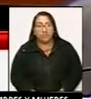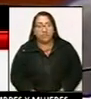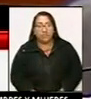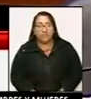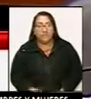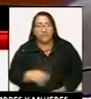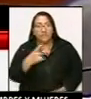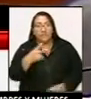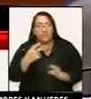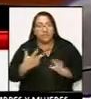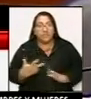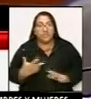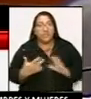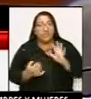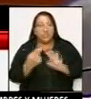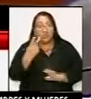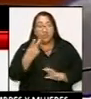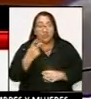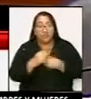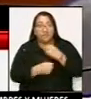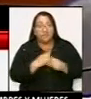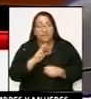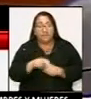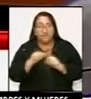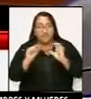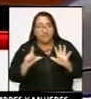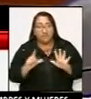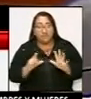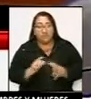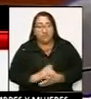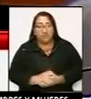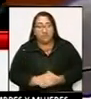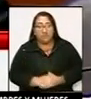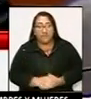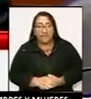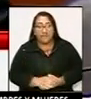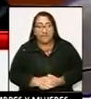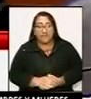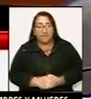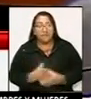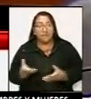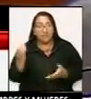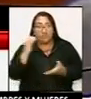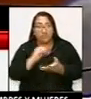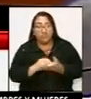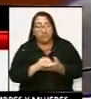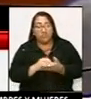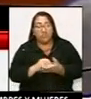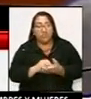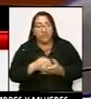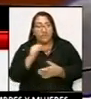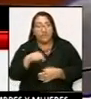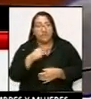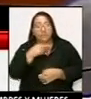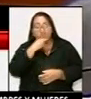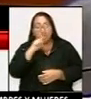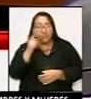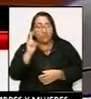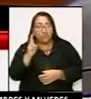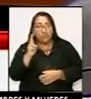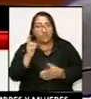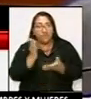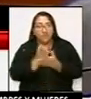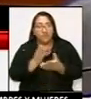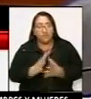proyecto de ley 2312 del año 2017 para reincorporar a esas maestras en su